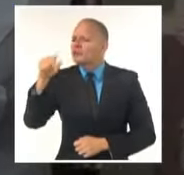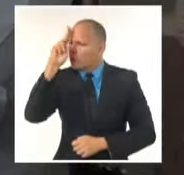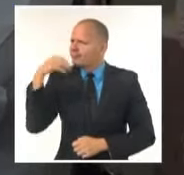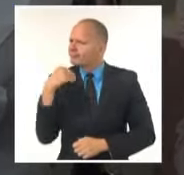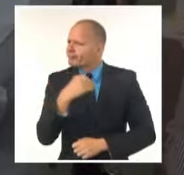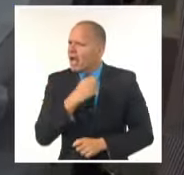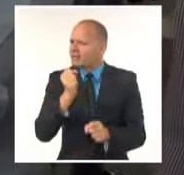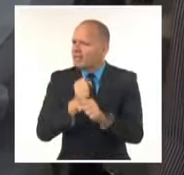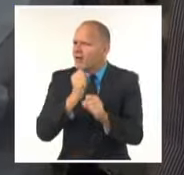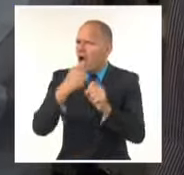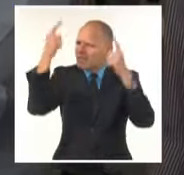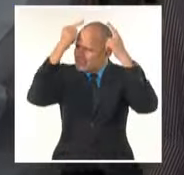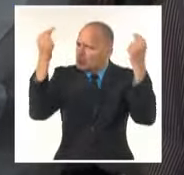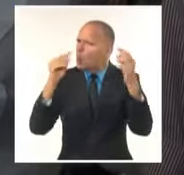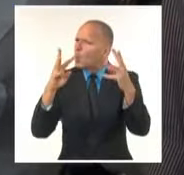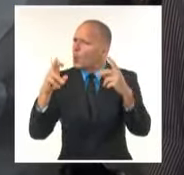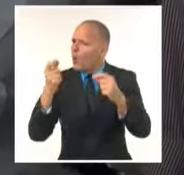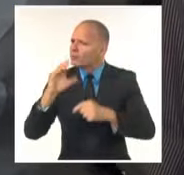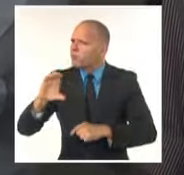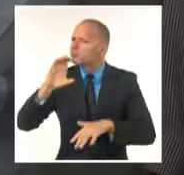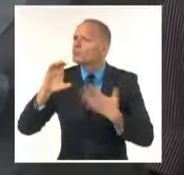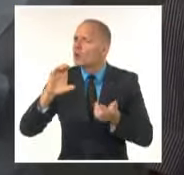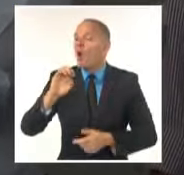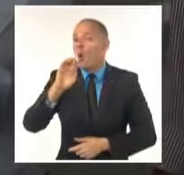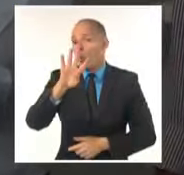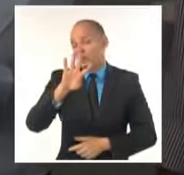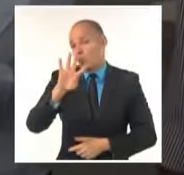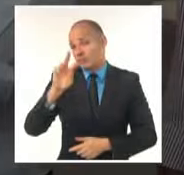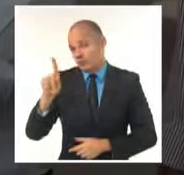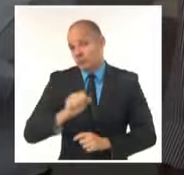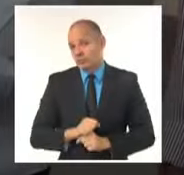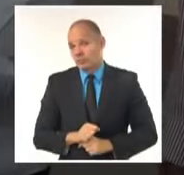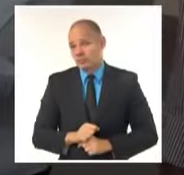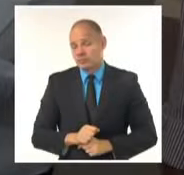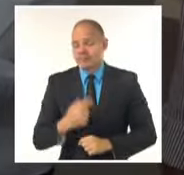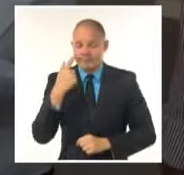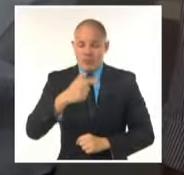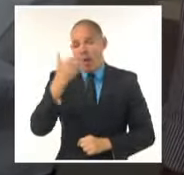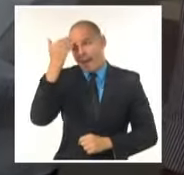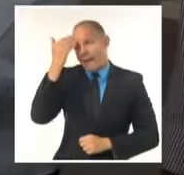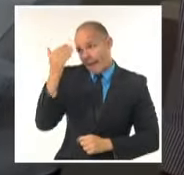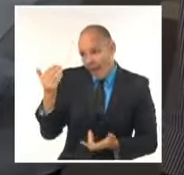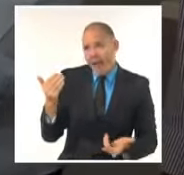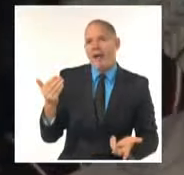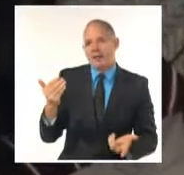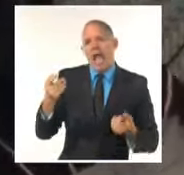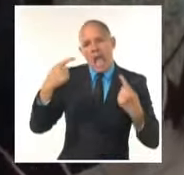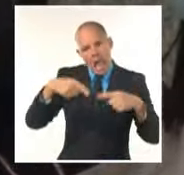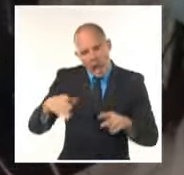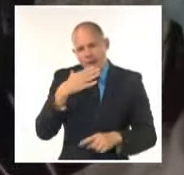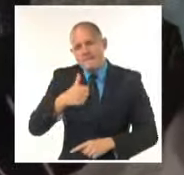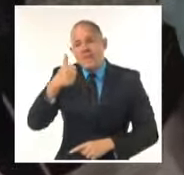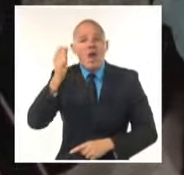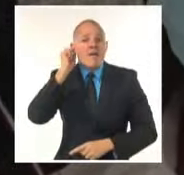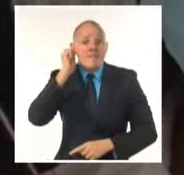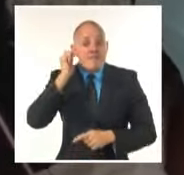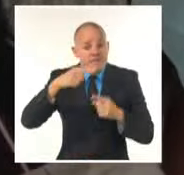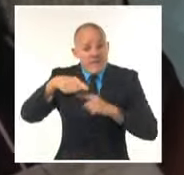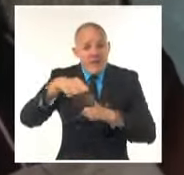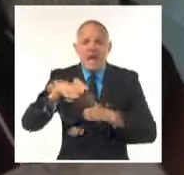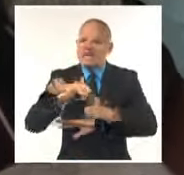trabajadores, donde se ve que se le dio una mirada diferente, que se va a ver el impacto en el mes de febrero cuando